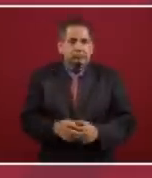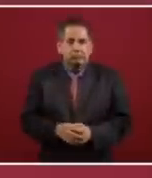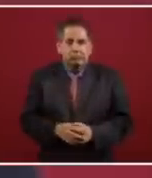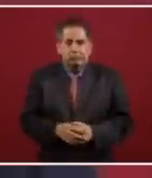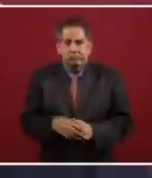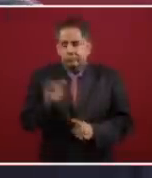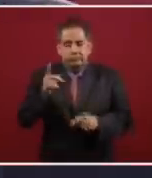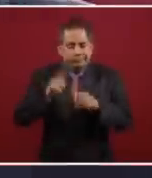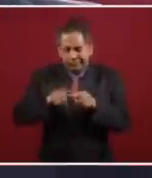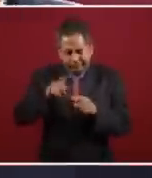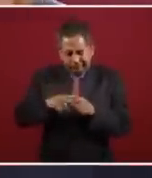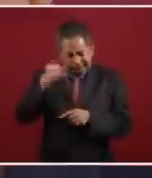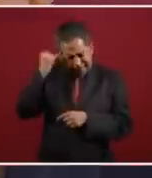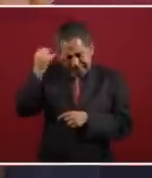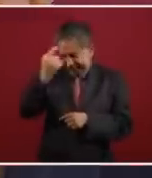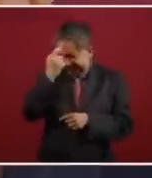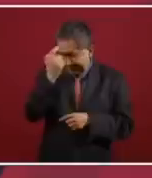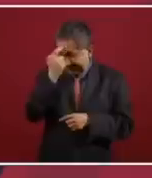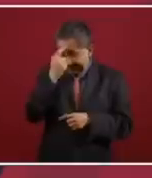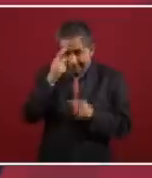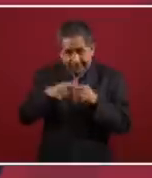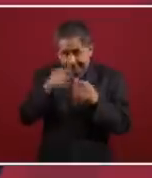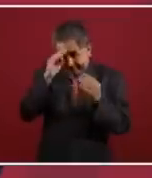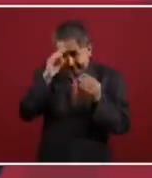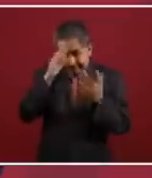Pero ¿a quién se le ocurre?